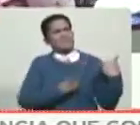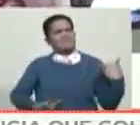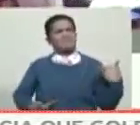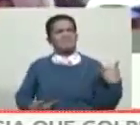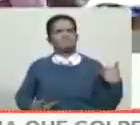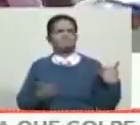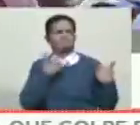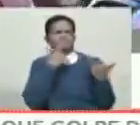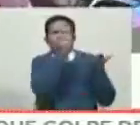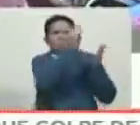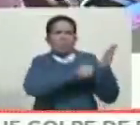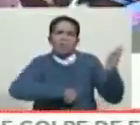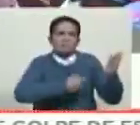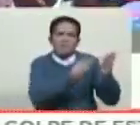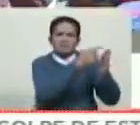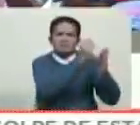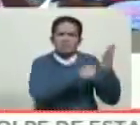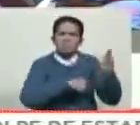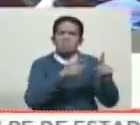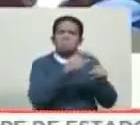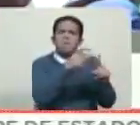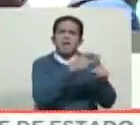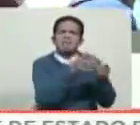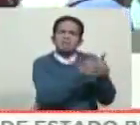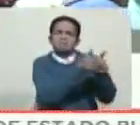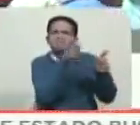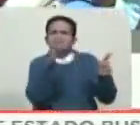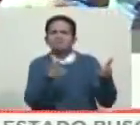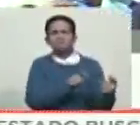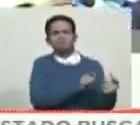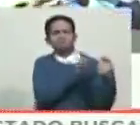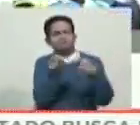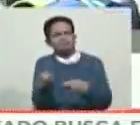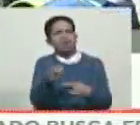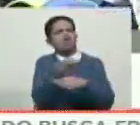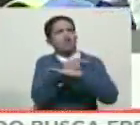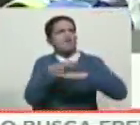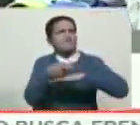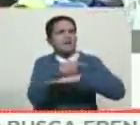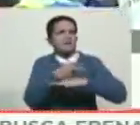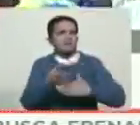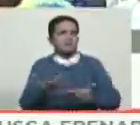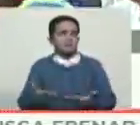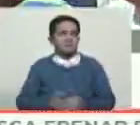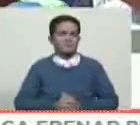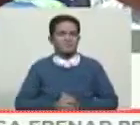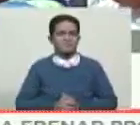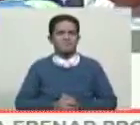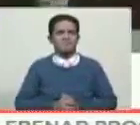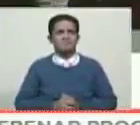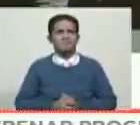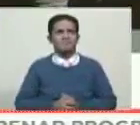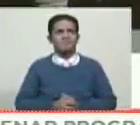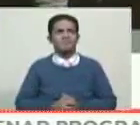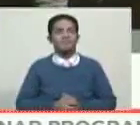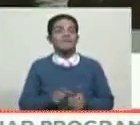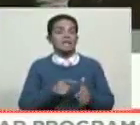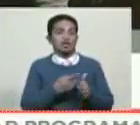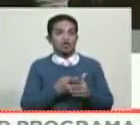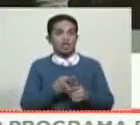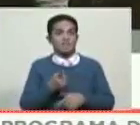En esta constitución no aparece la palabra transición en ningún lado. Y ellos ponen como